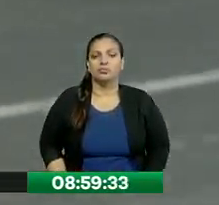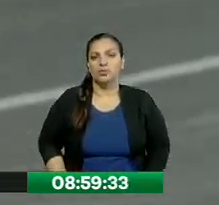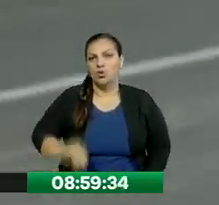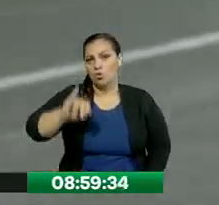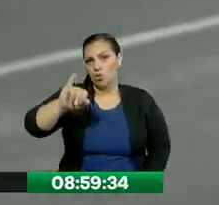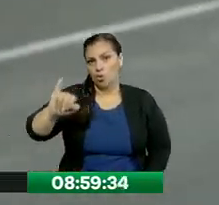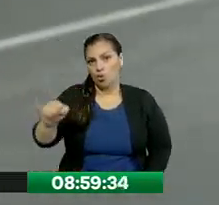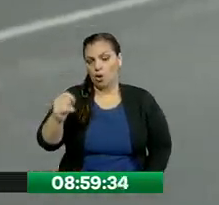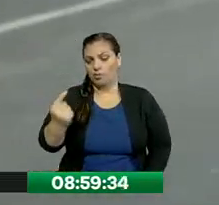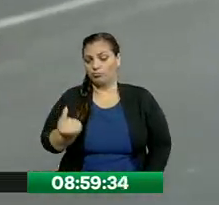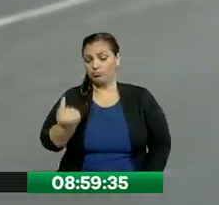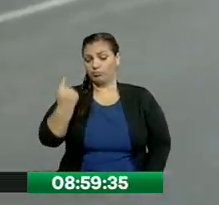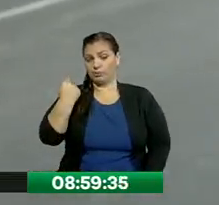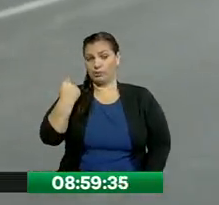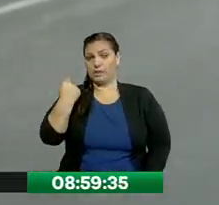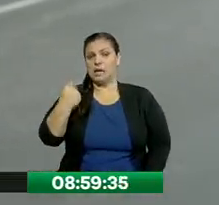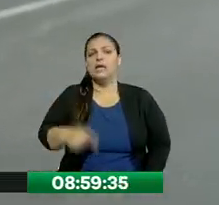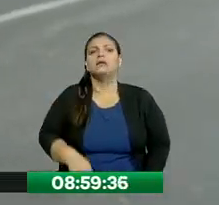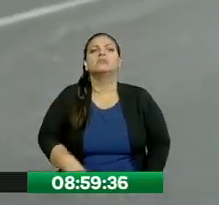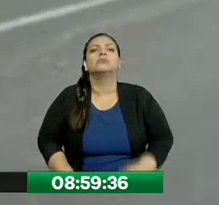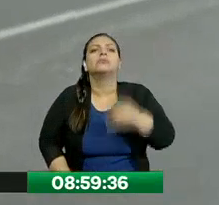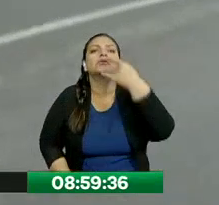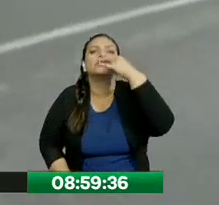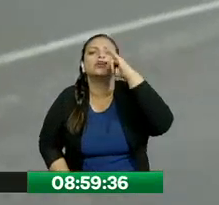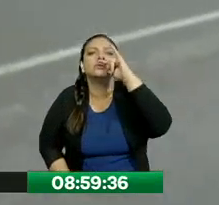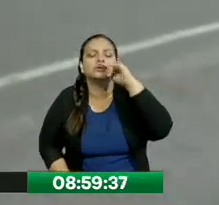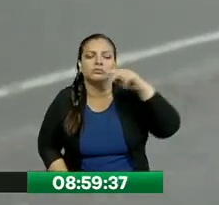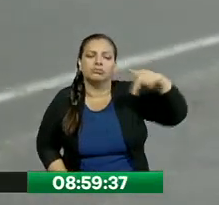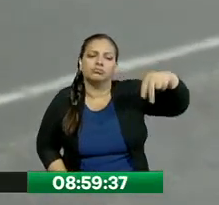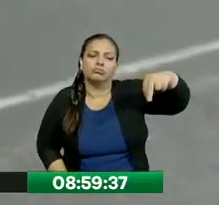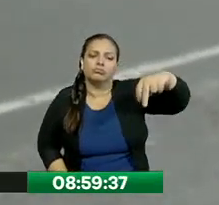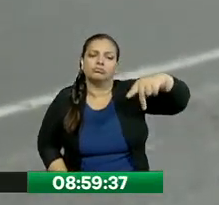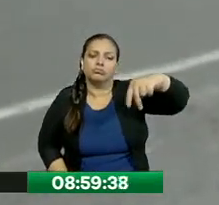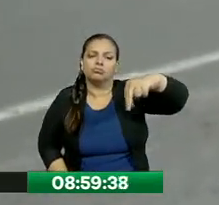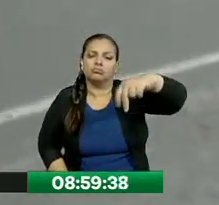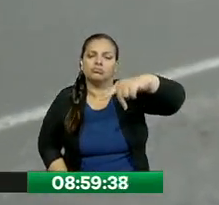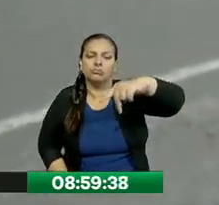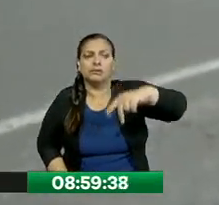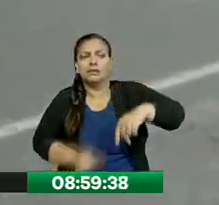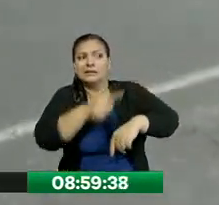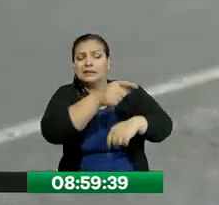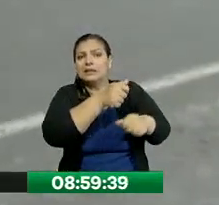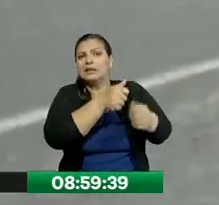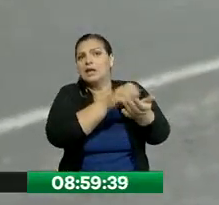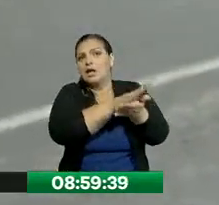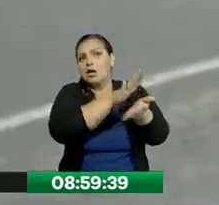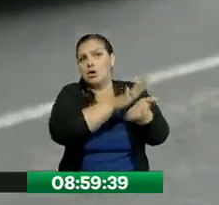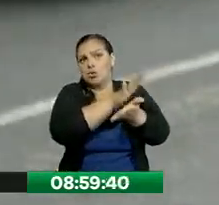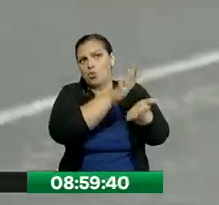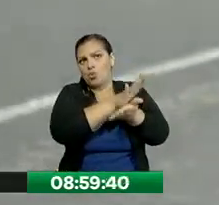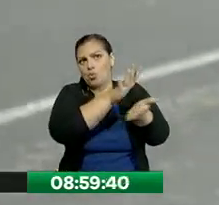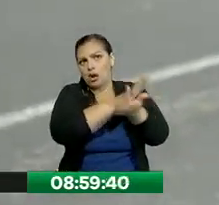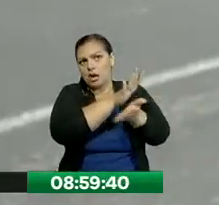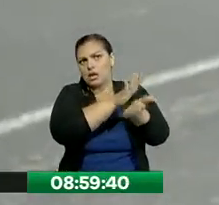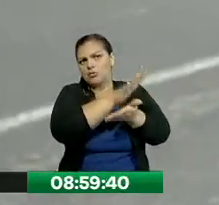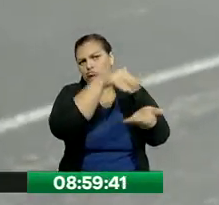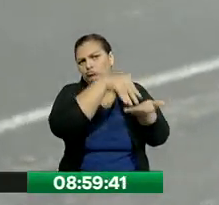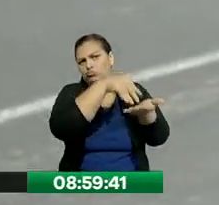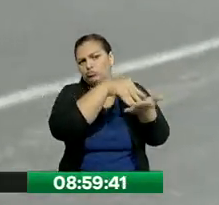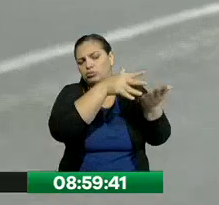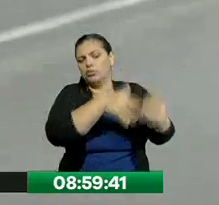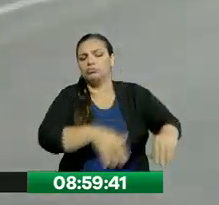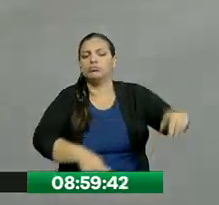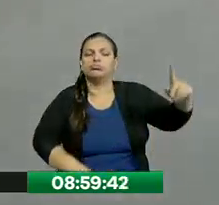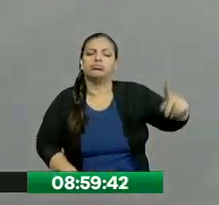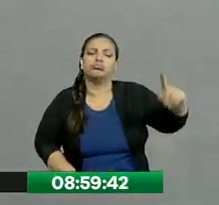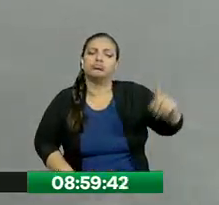jueves precisamente en este lugar. Un estudiante de escuela de 11 años fue atropellado por un vehículo cuyo